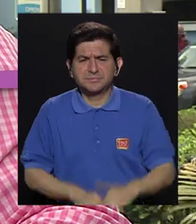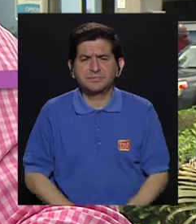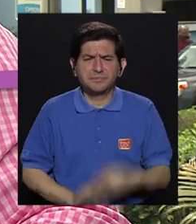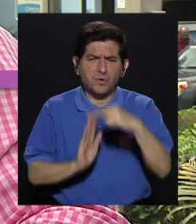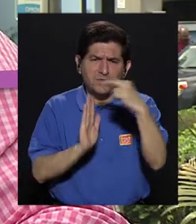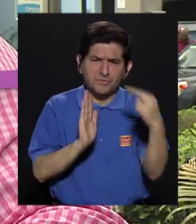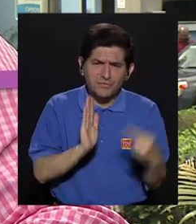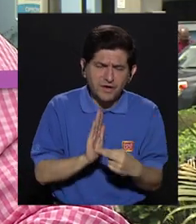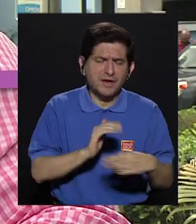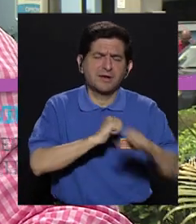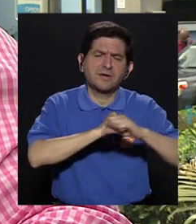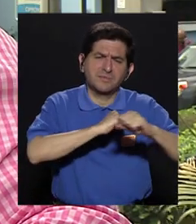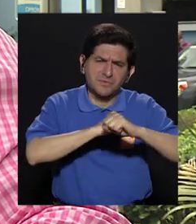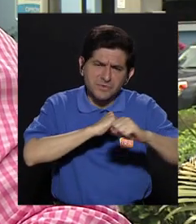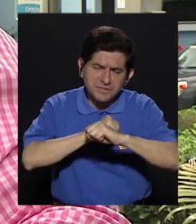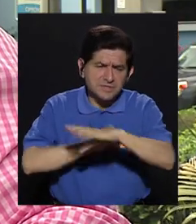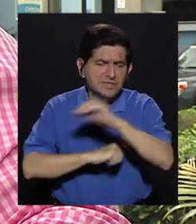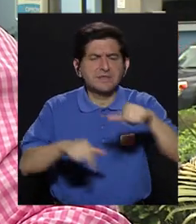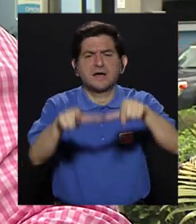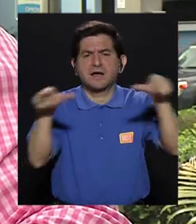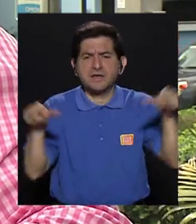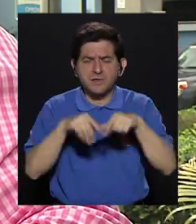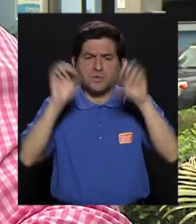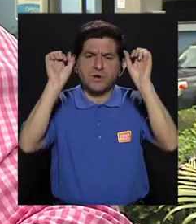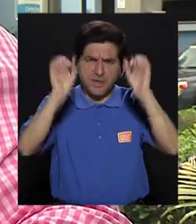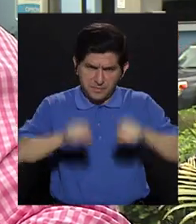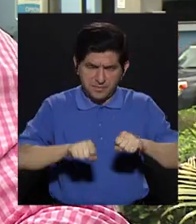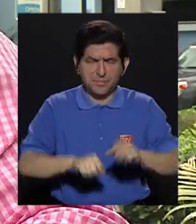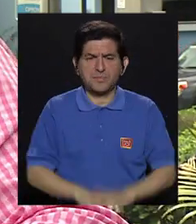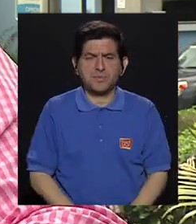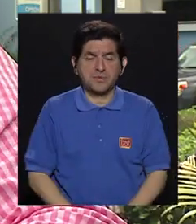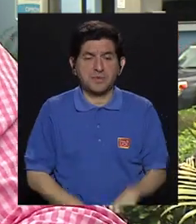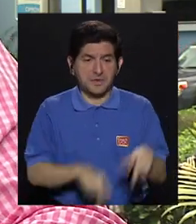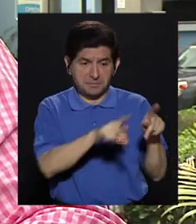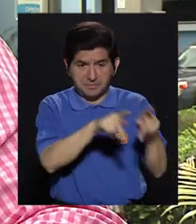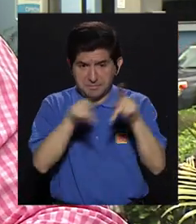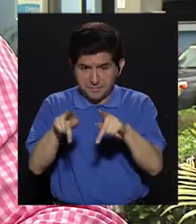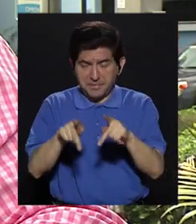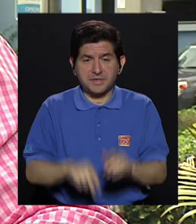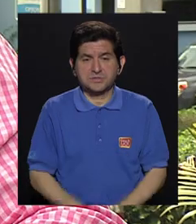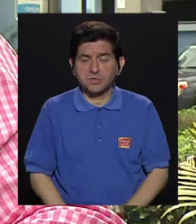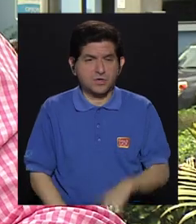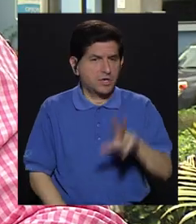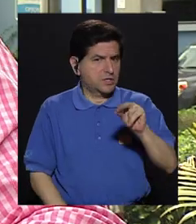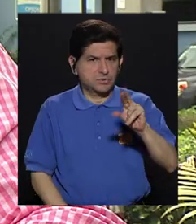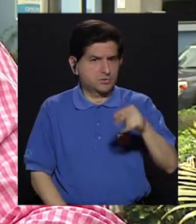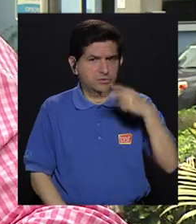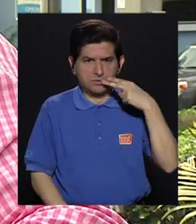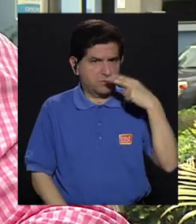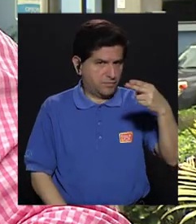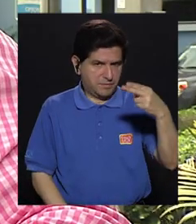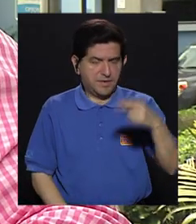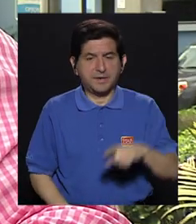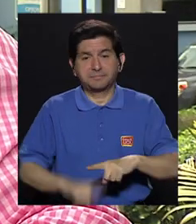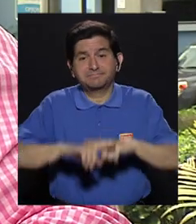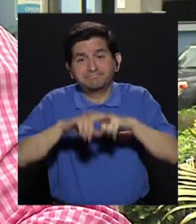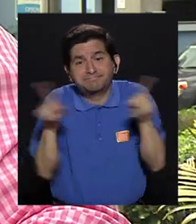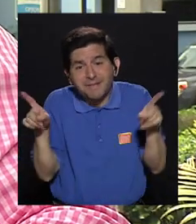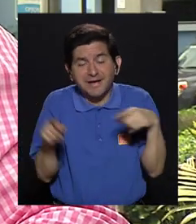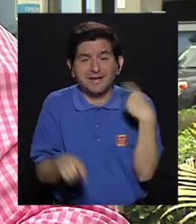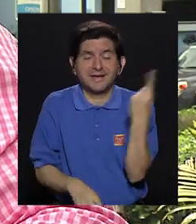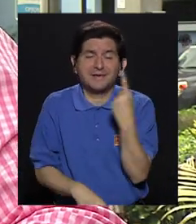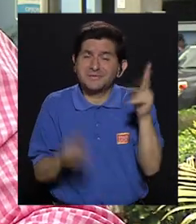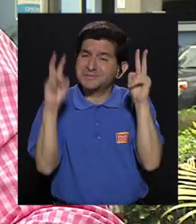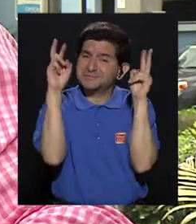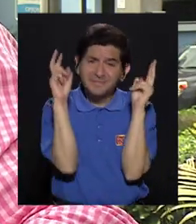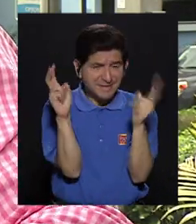regular aspectos de publicidad y lugares donde se pueden, donde no se debe fumar,